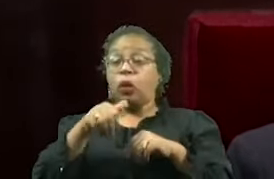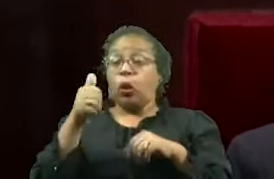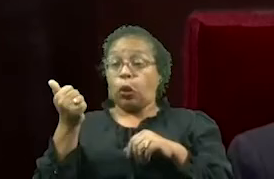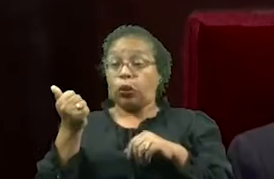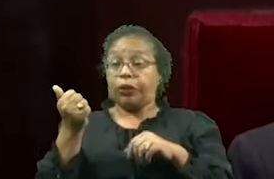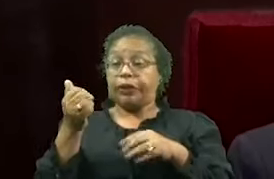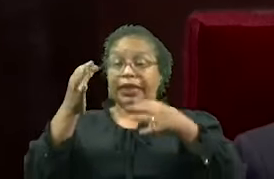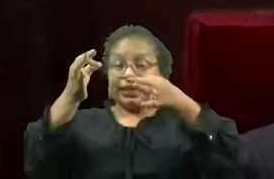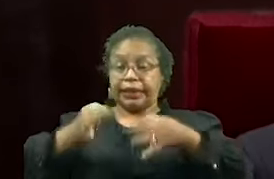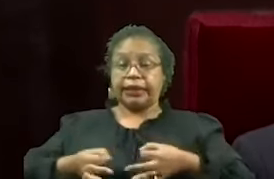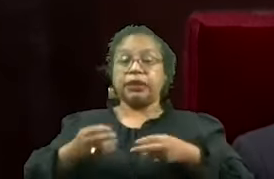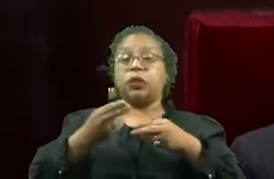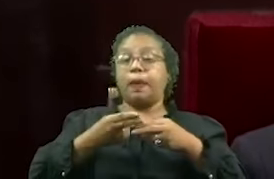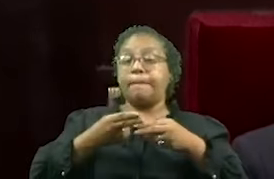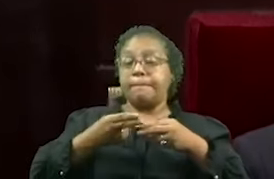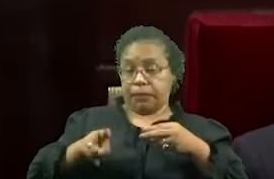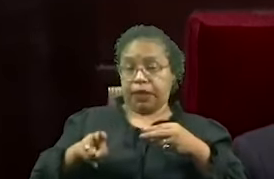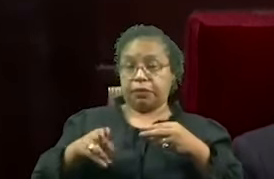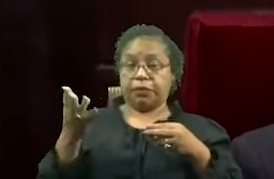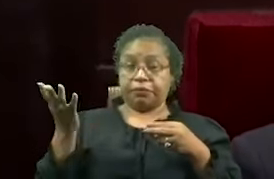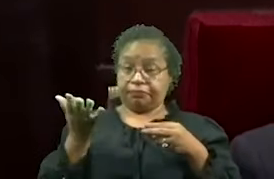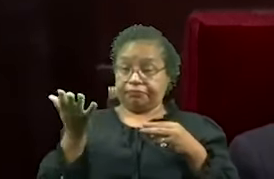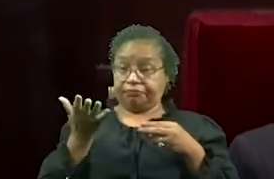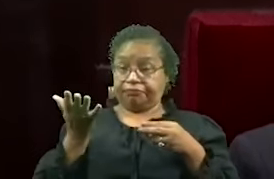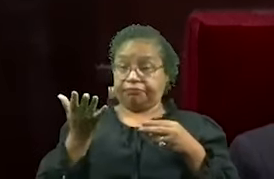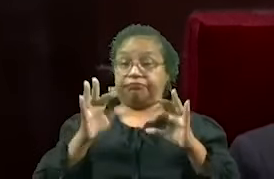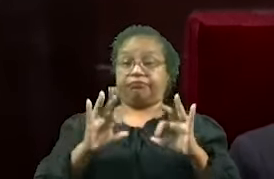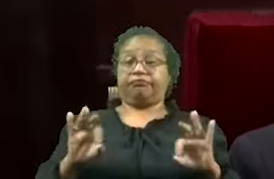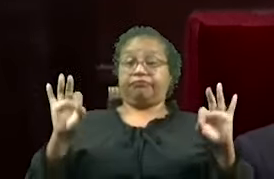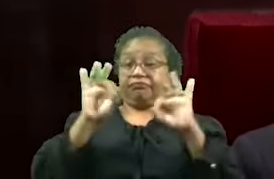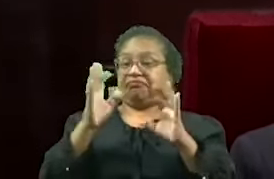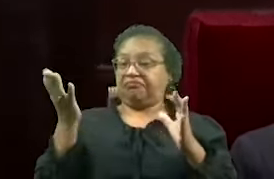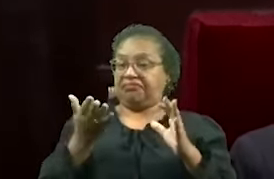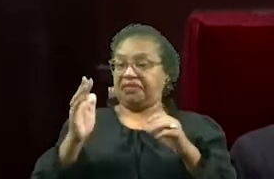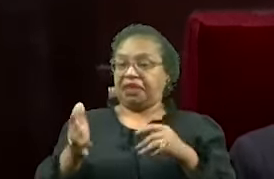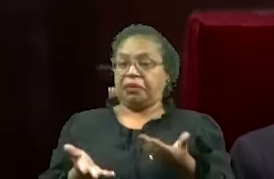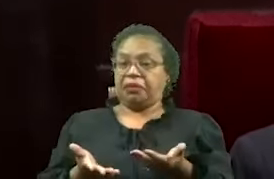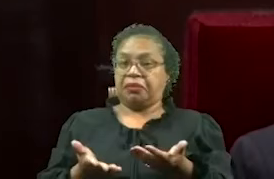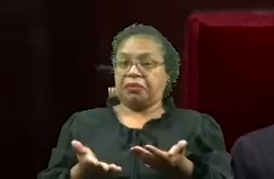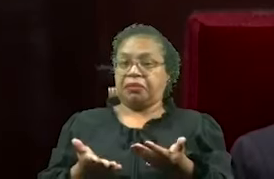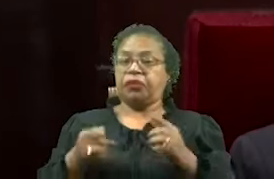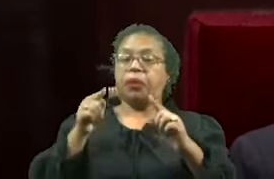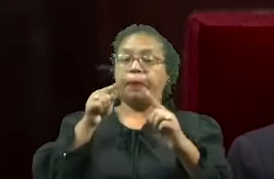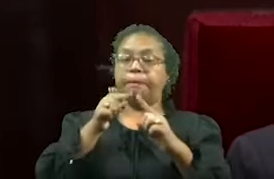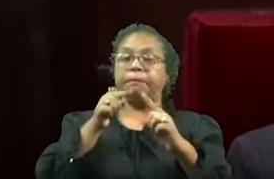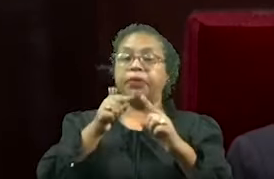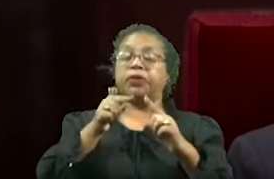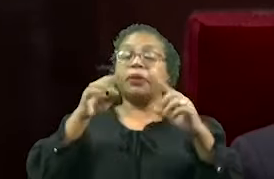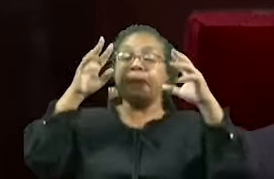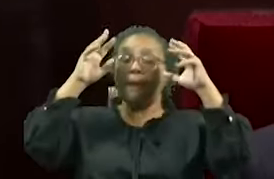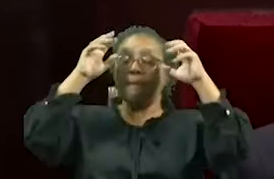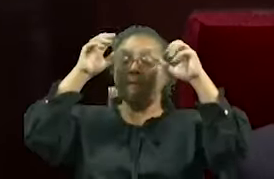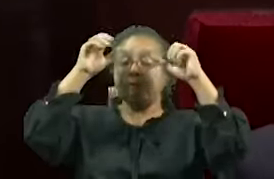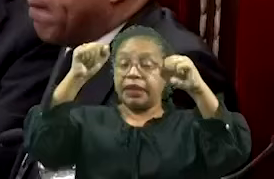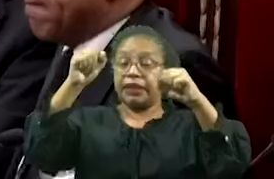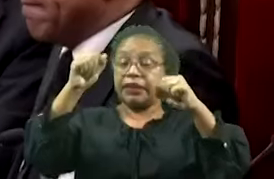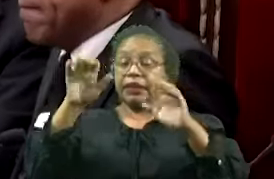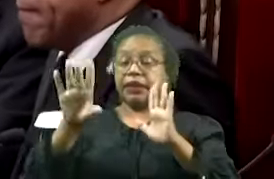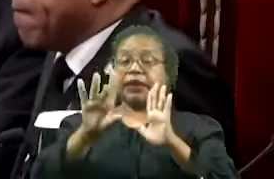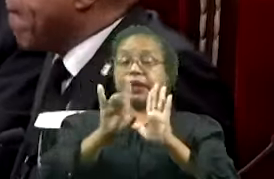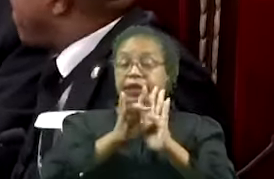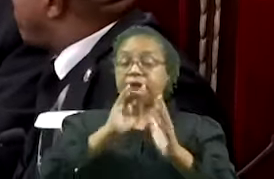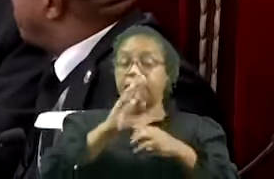Gran trascendencia esta Establece que el presidente elegido en el 2024